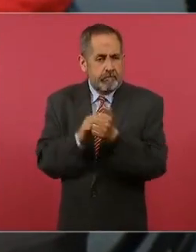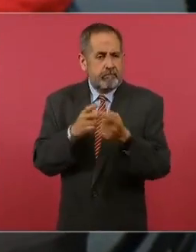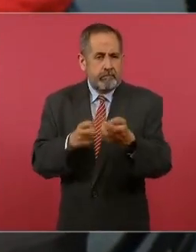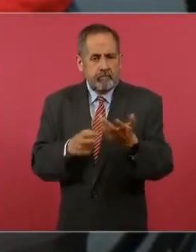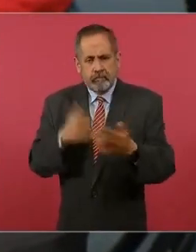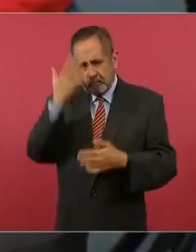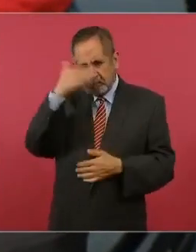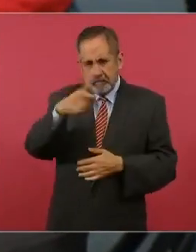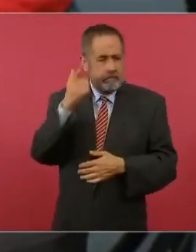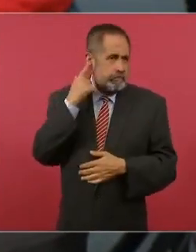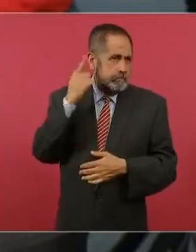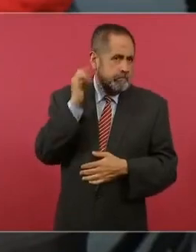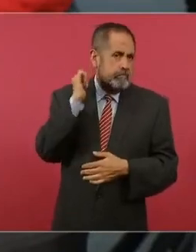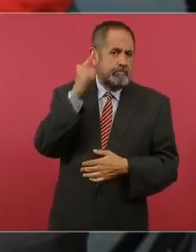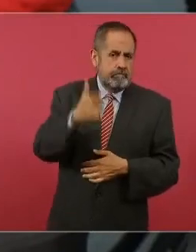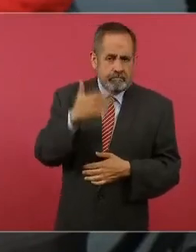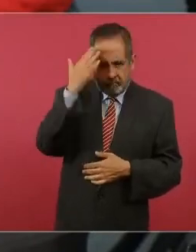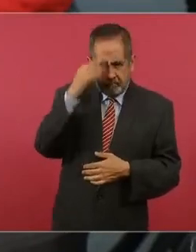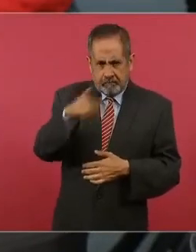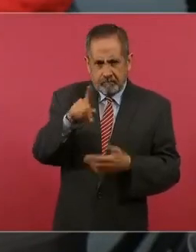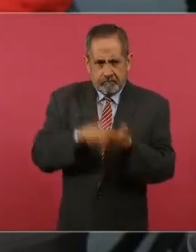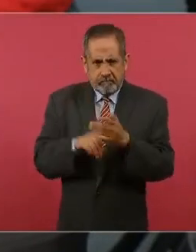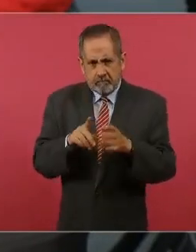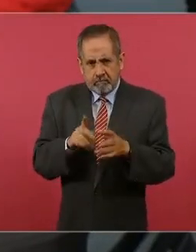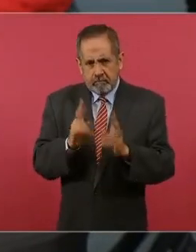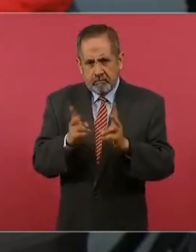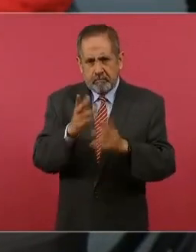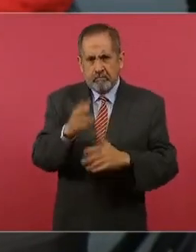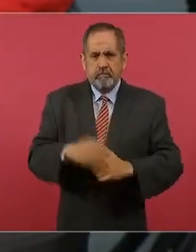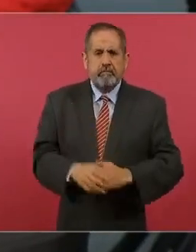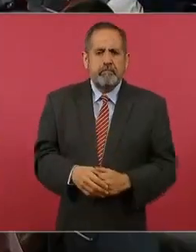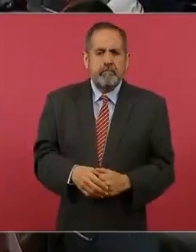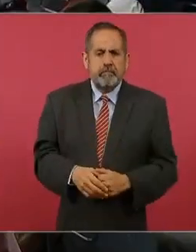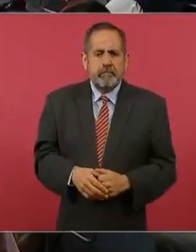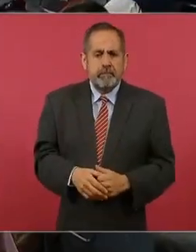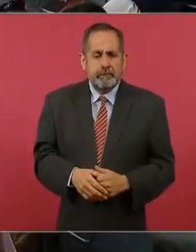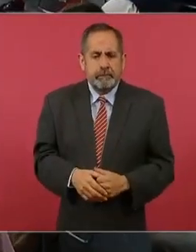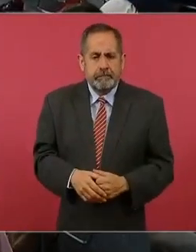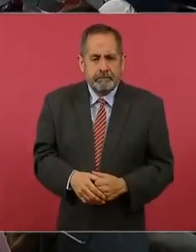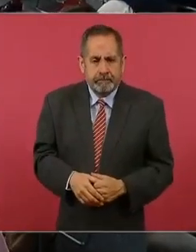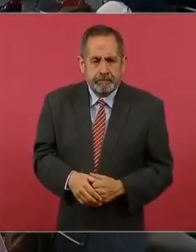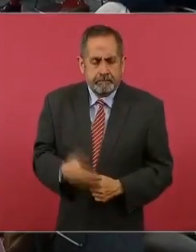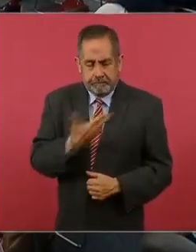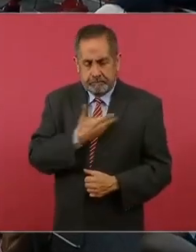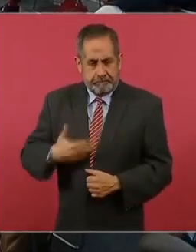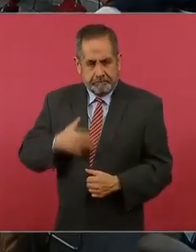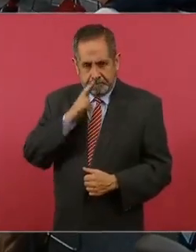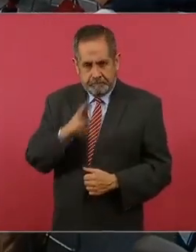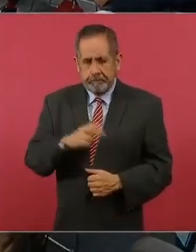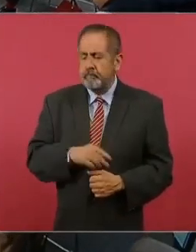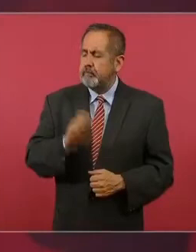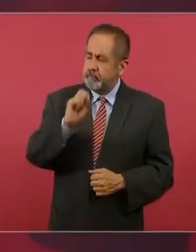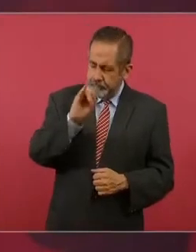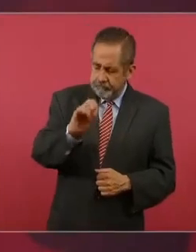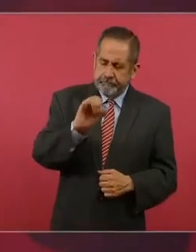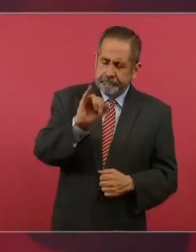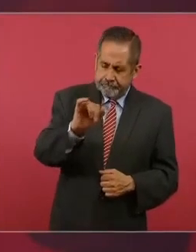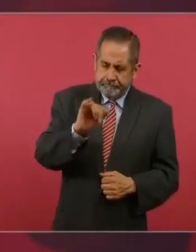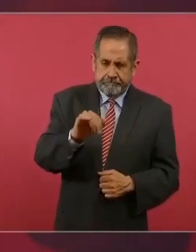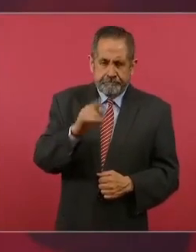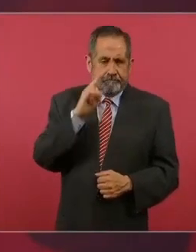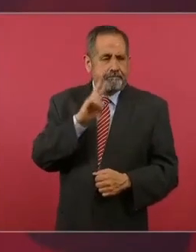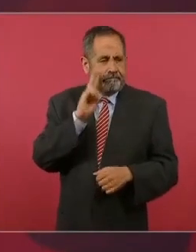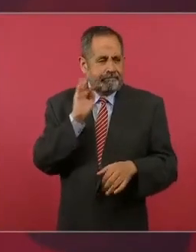situación. ¿Usted sabe algo al respecto? Sí, estaría estamos buscando la forma de que se rescate esta